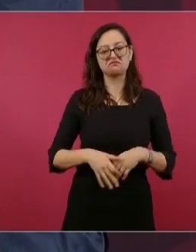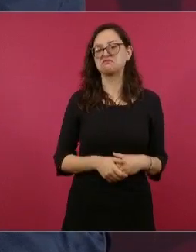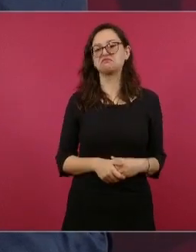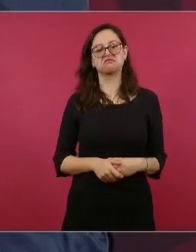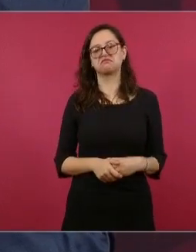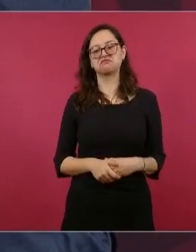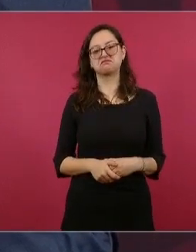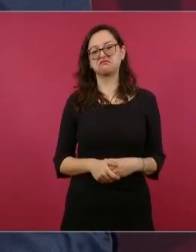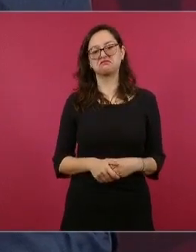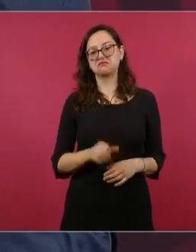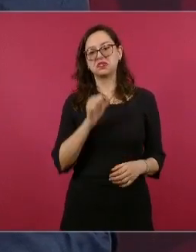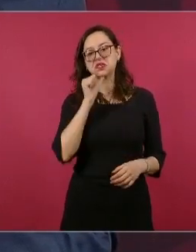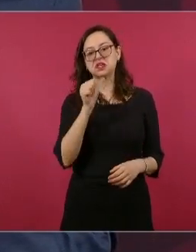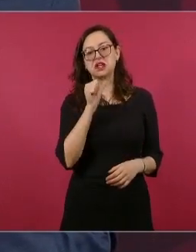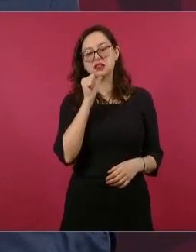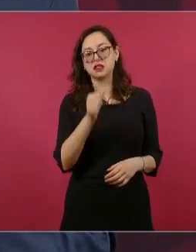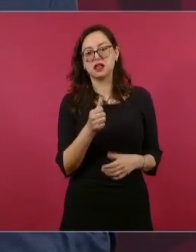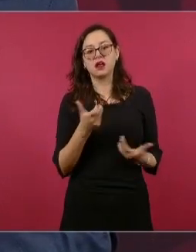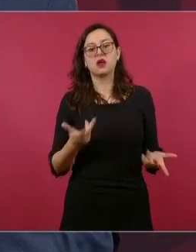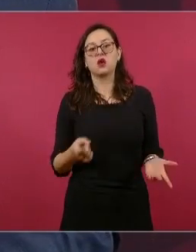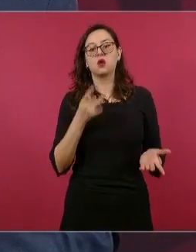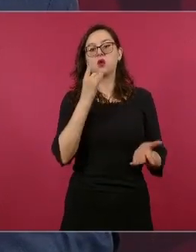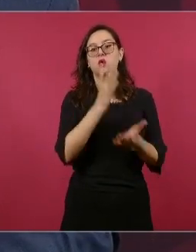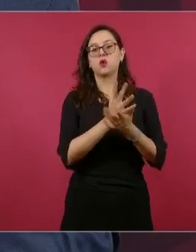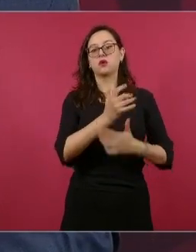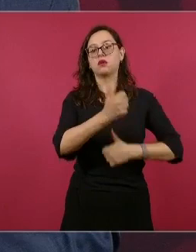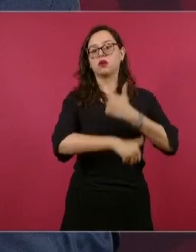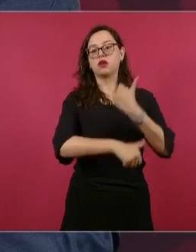las bolsas de valores.